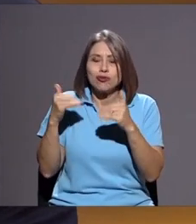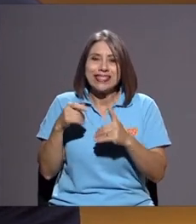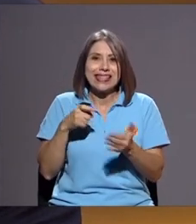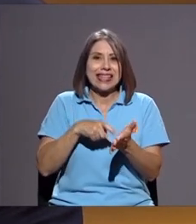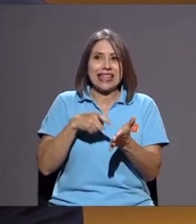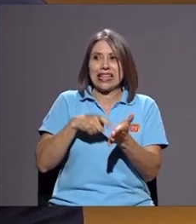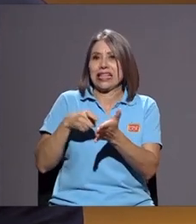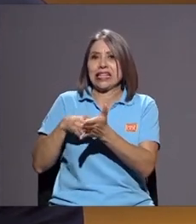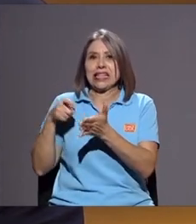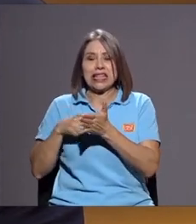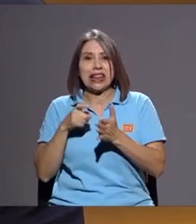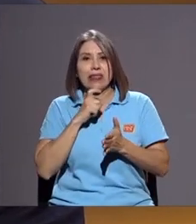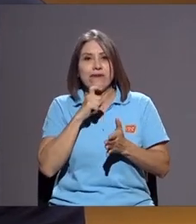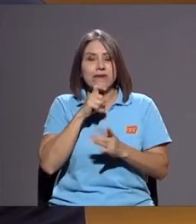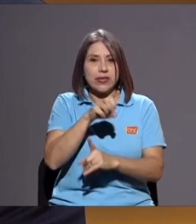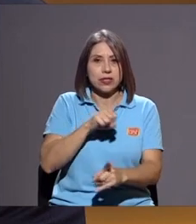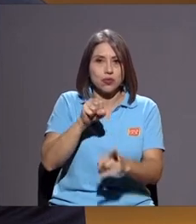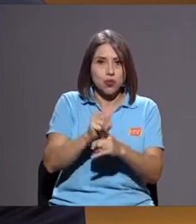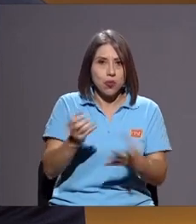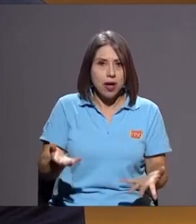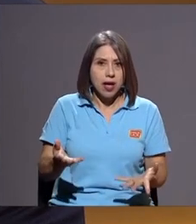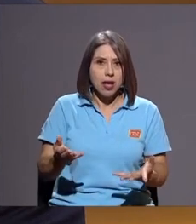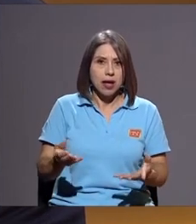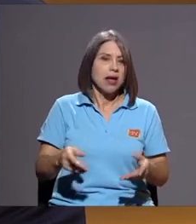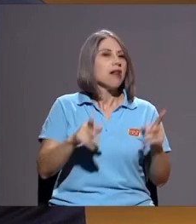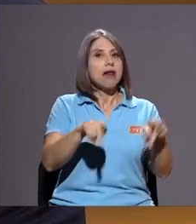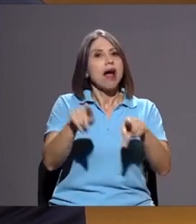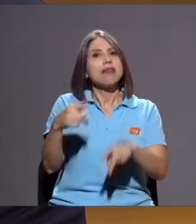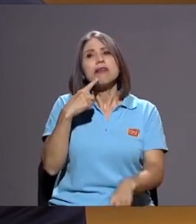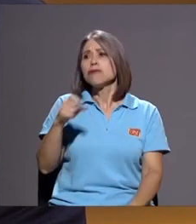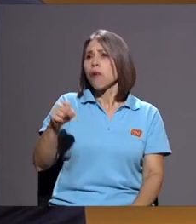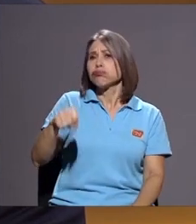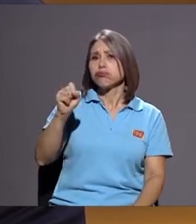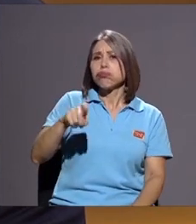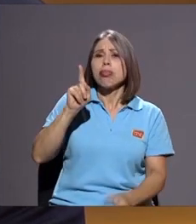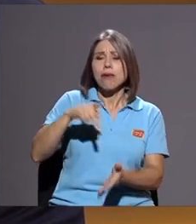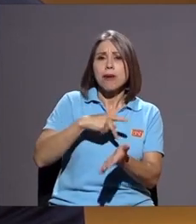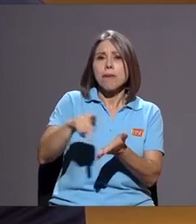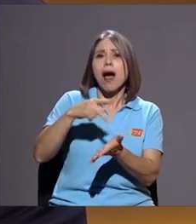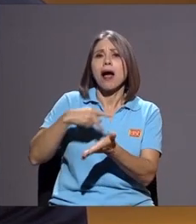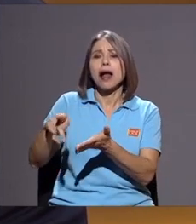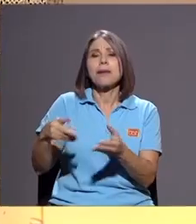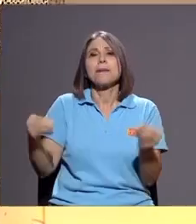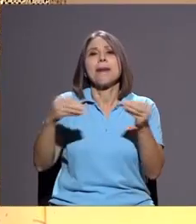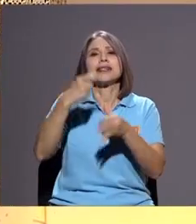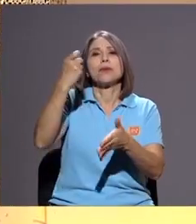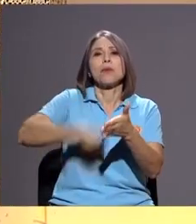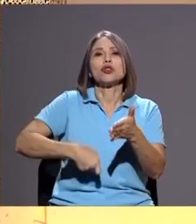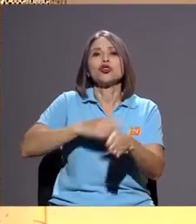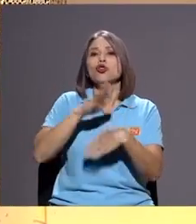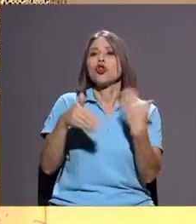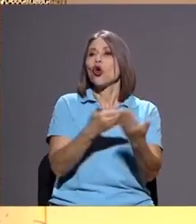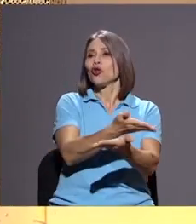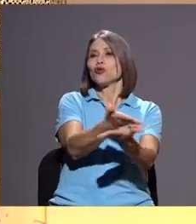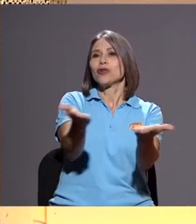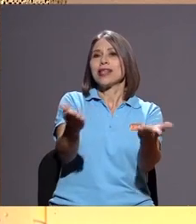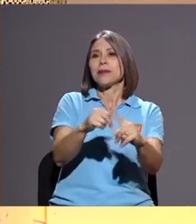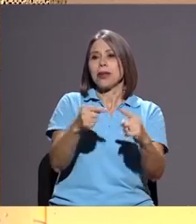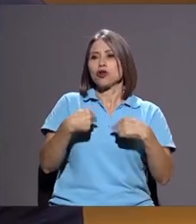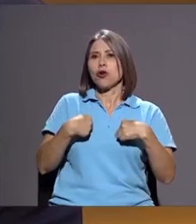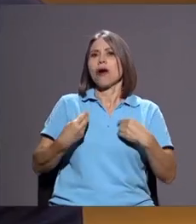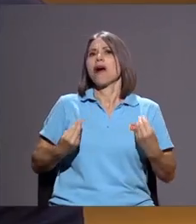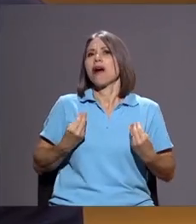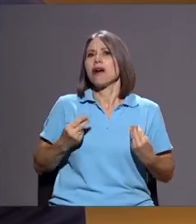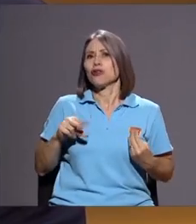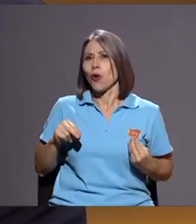lados que la gente dice sí claro hay que pagar más impuestos todos ustedes pero yo no bueno entonces